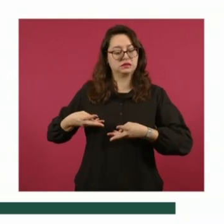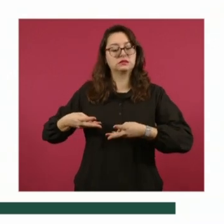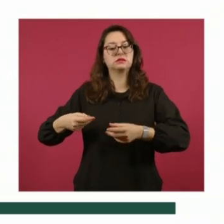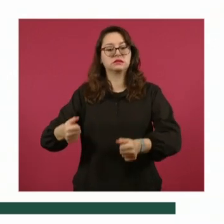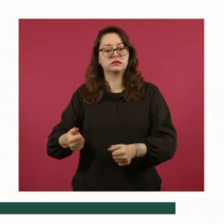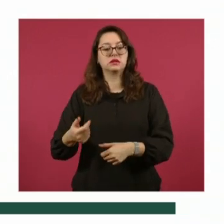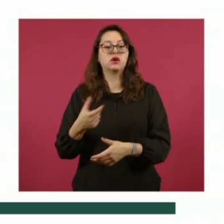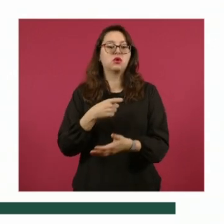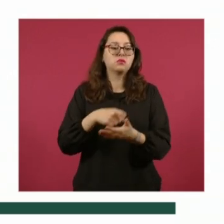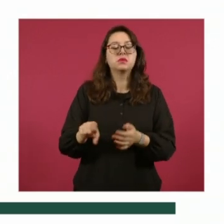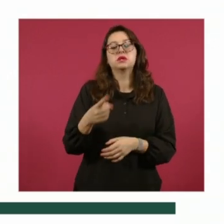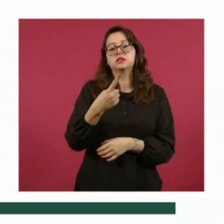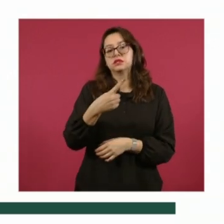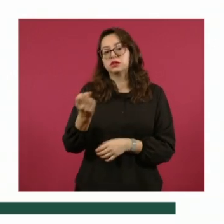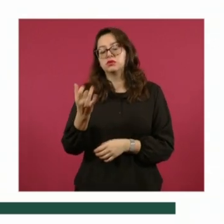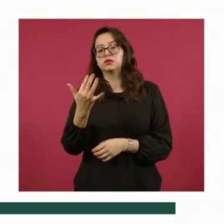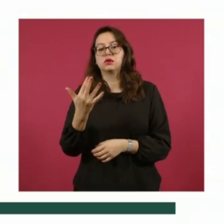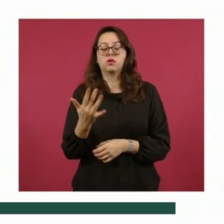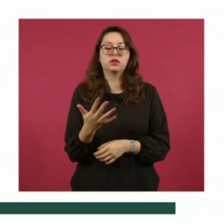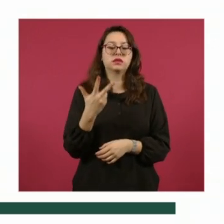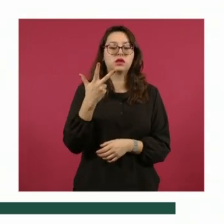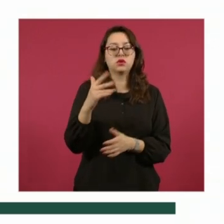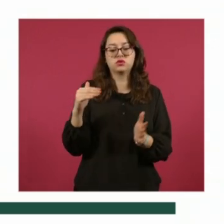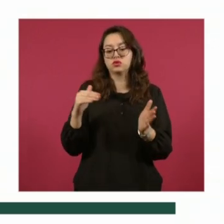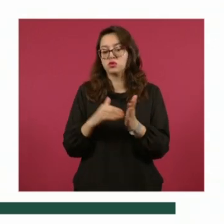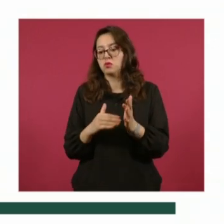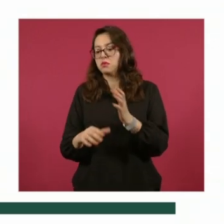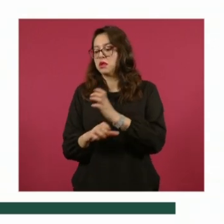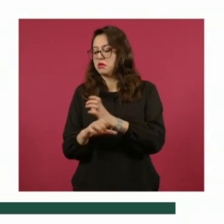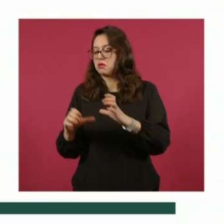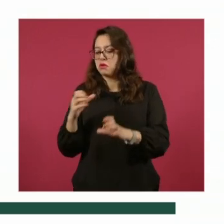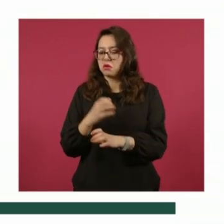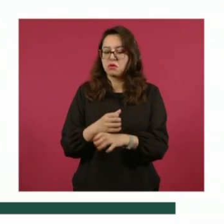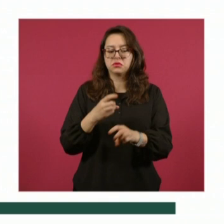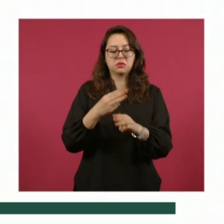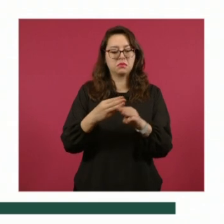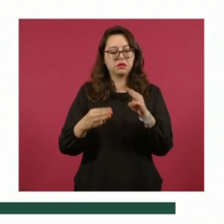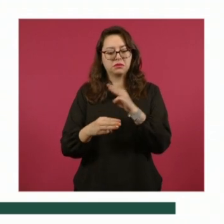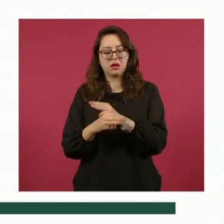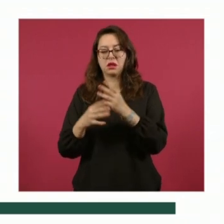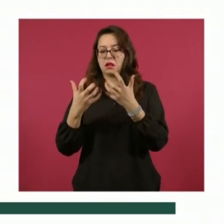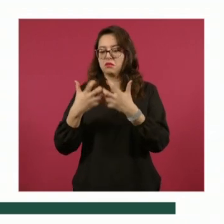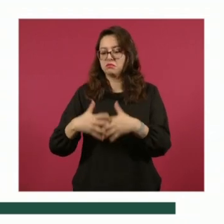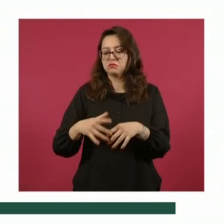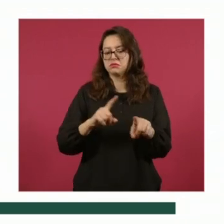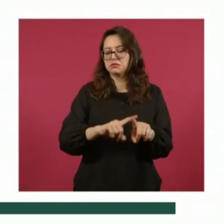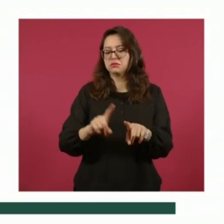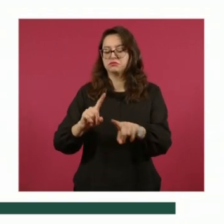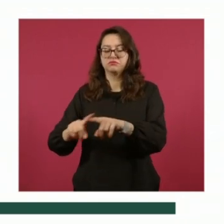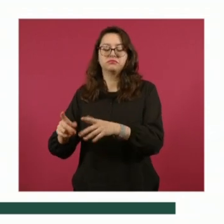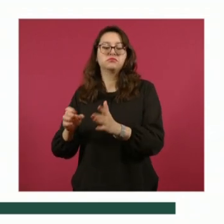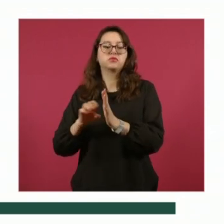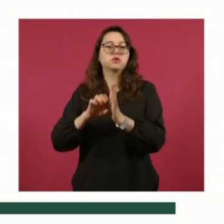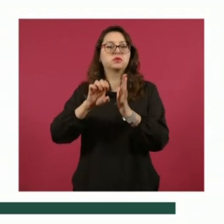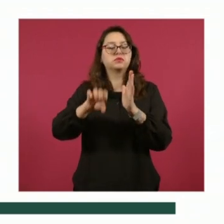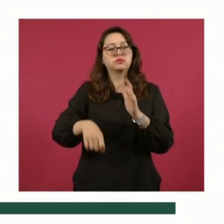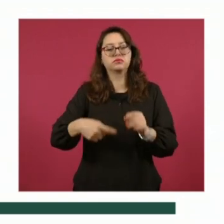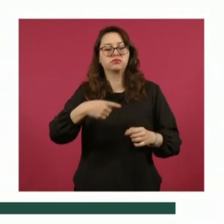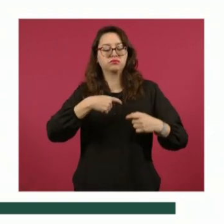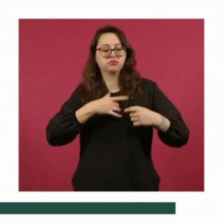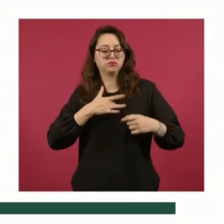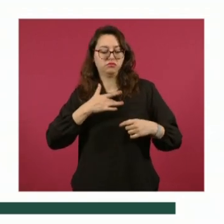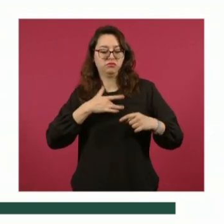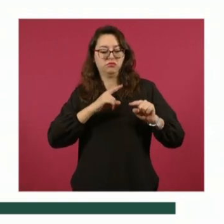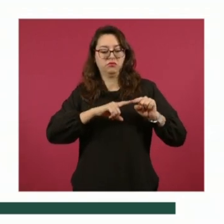de 158.000 equipos. Cuando hablamos de equipos, nos referimos lo mismo a angiógrafos, salas